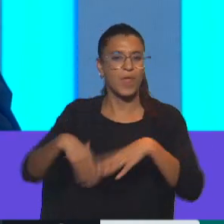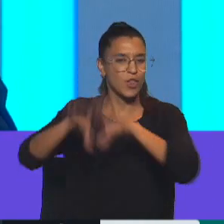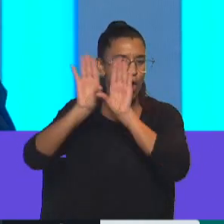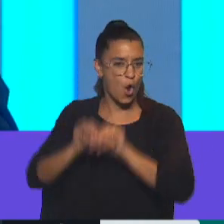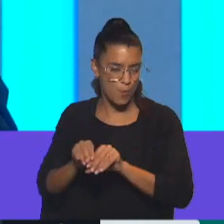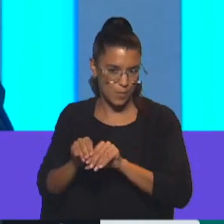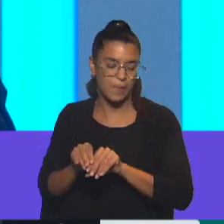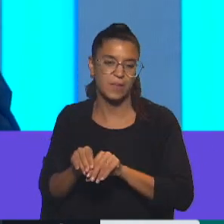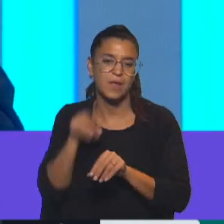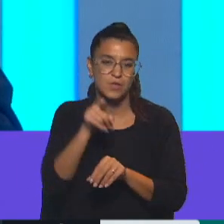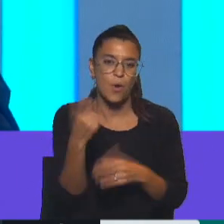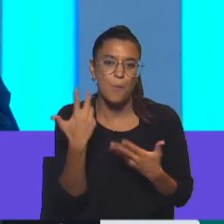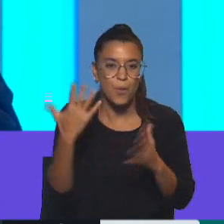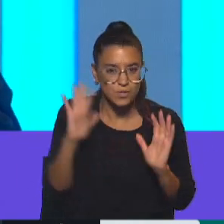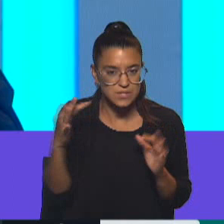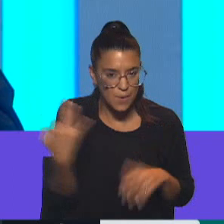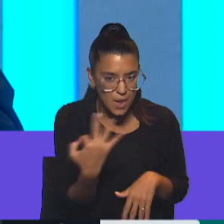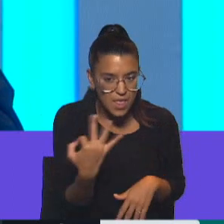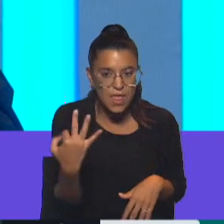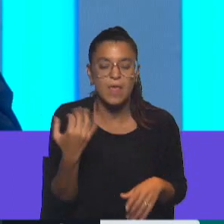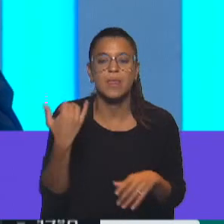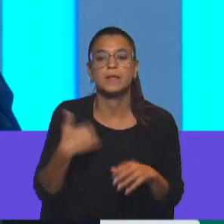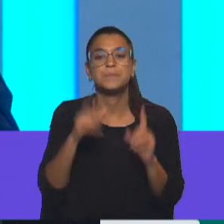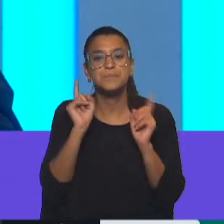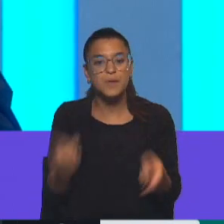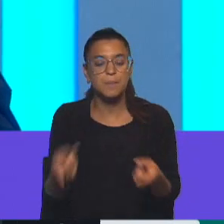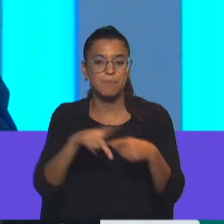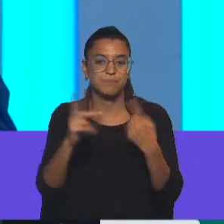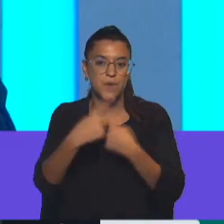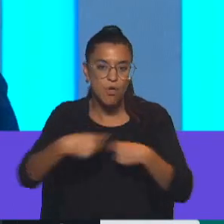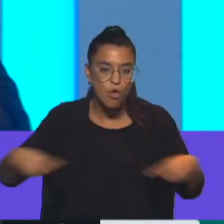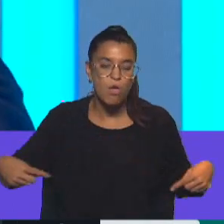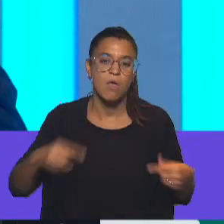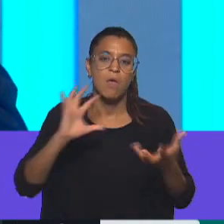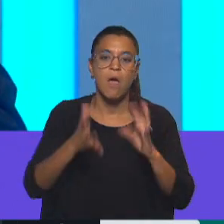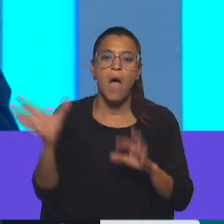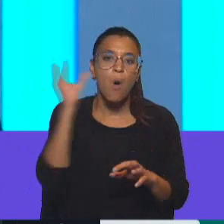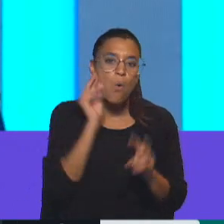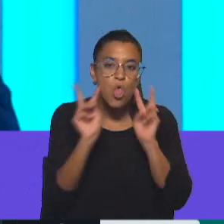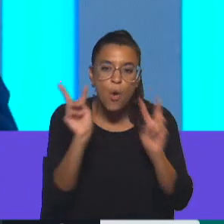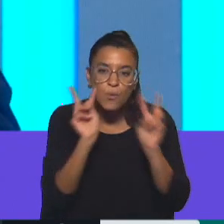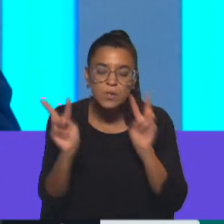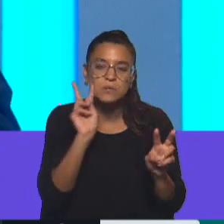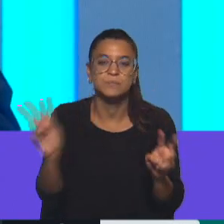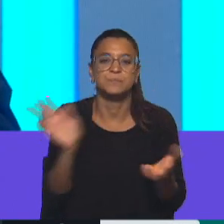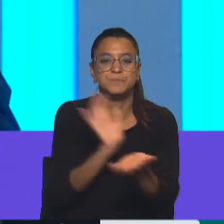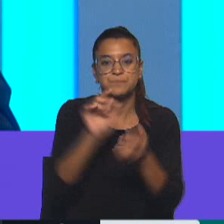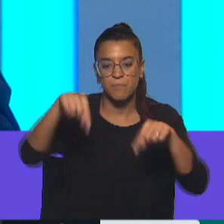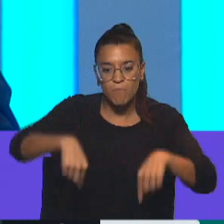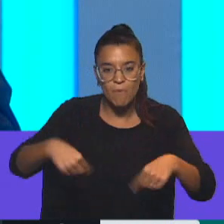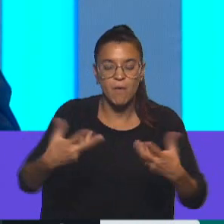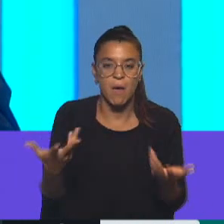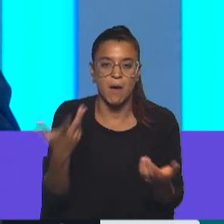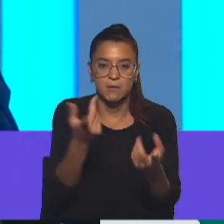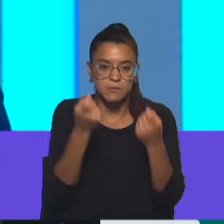una gran posibilidad, y sobre todo a través de la tecnología y de lo audiovisual, que son los lenguajes actuales